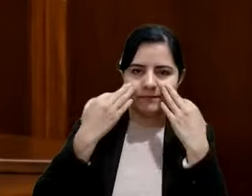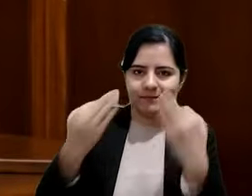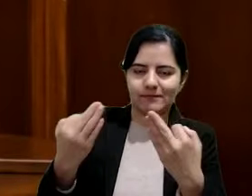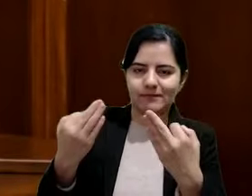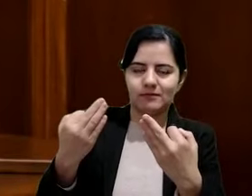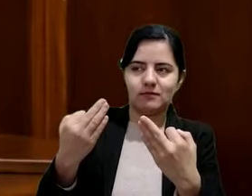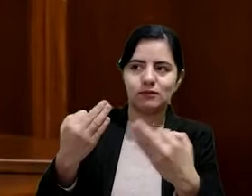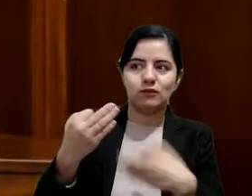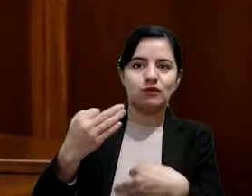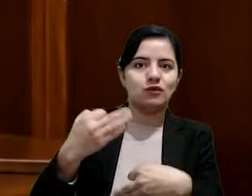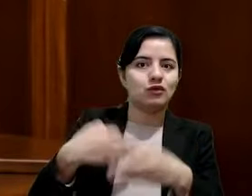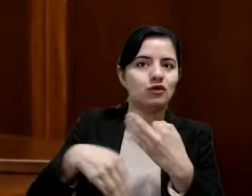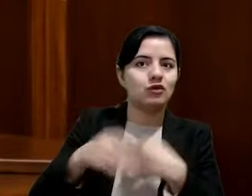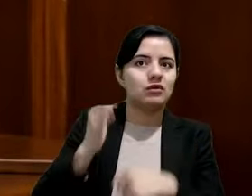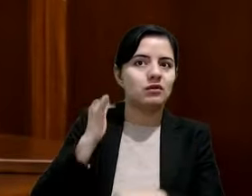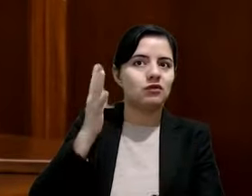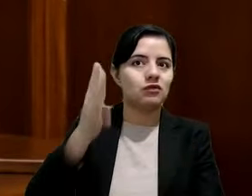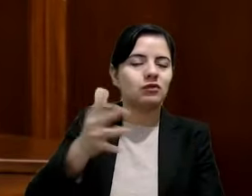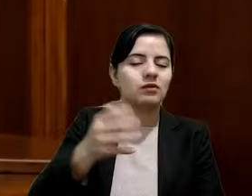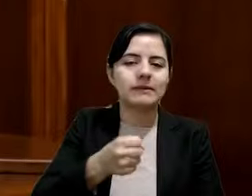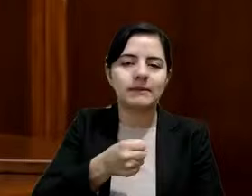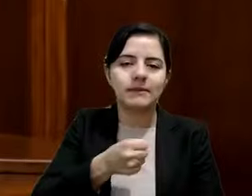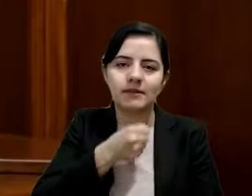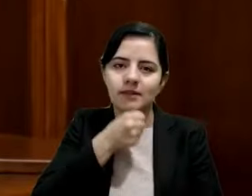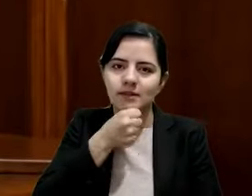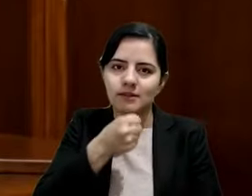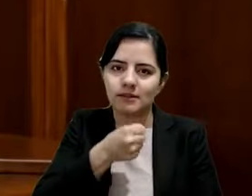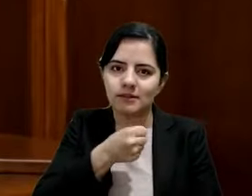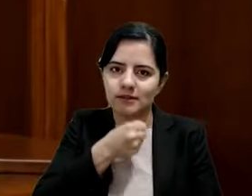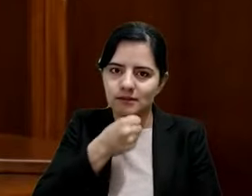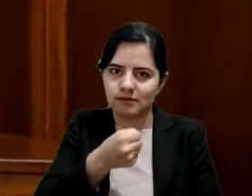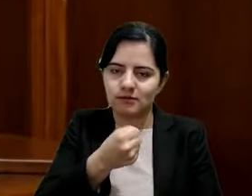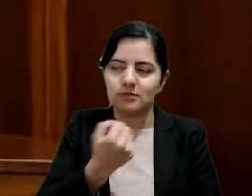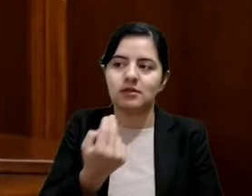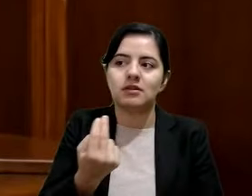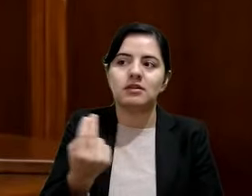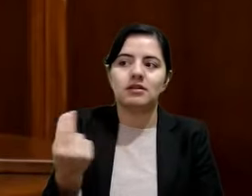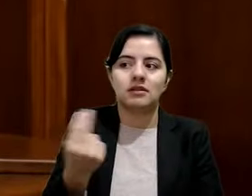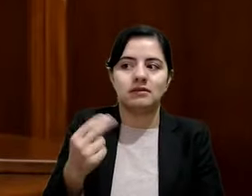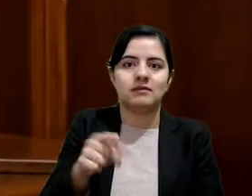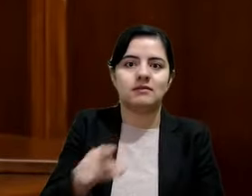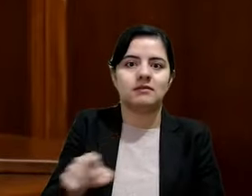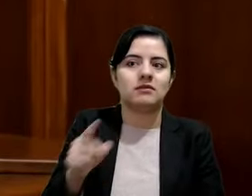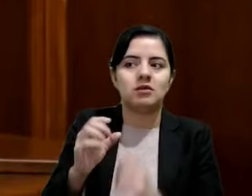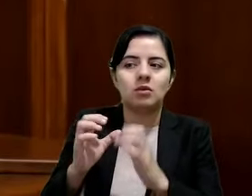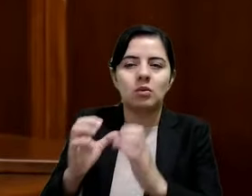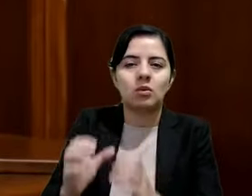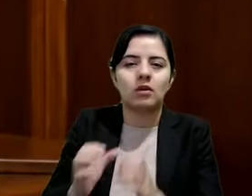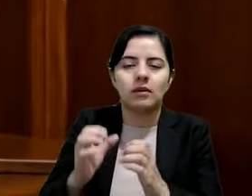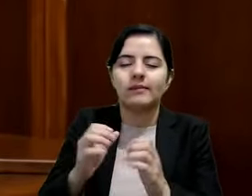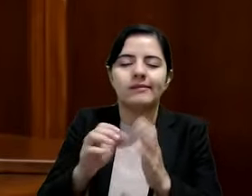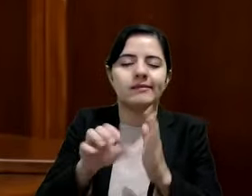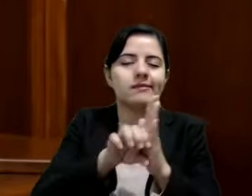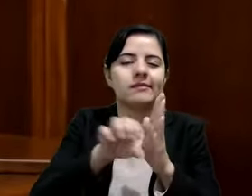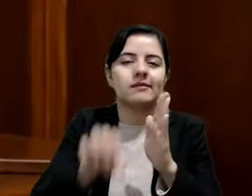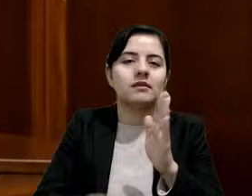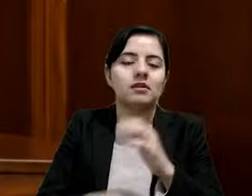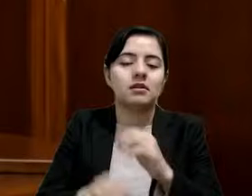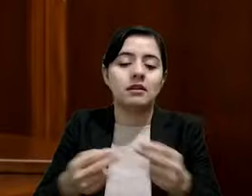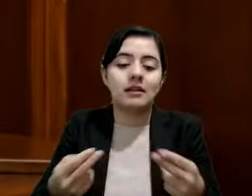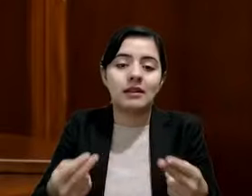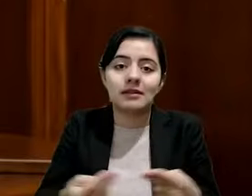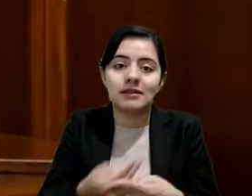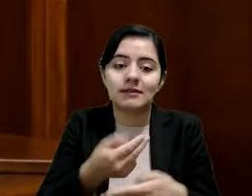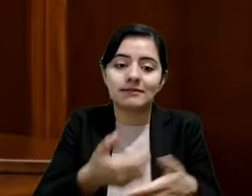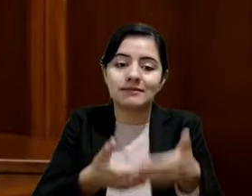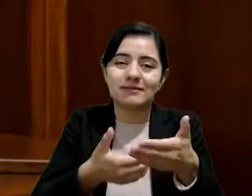envejecer y tenemos que buscar cómo preservar la salud desde el primer día del recién nacido como dice nuestra presidenta